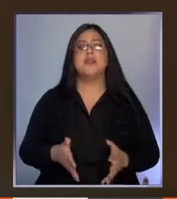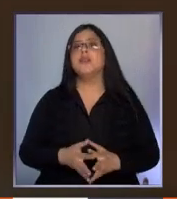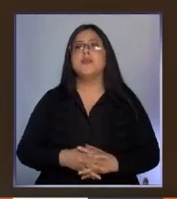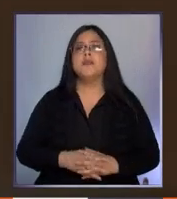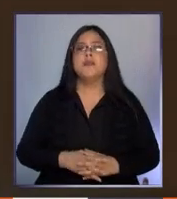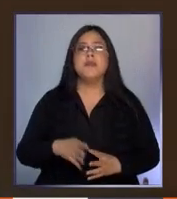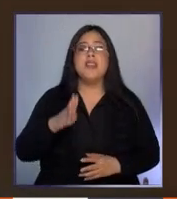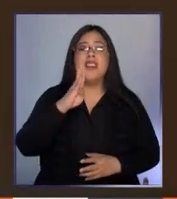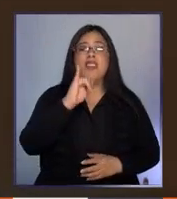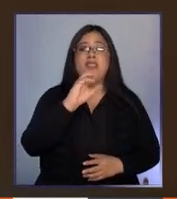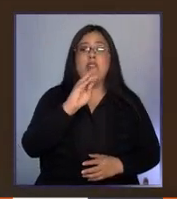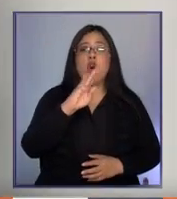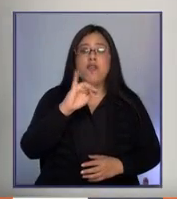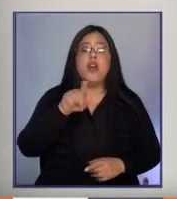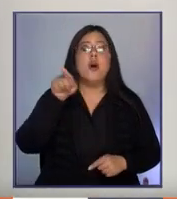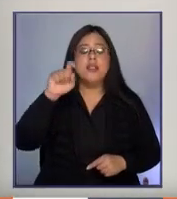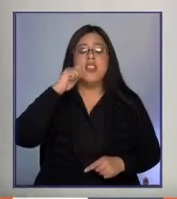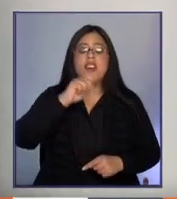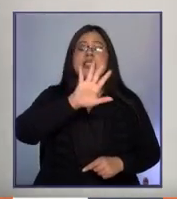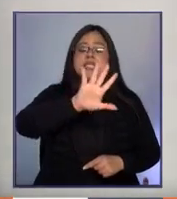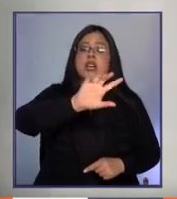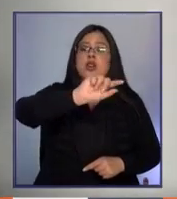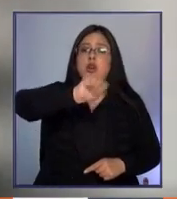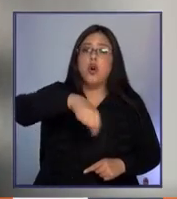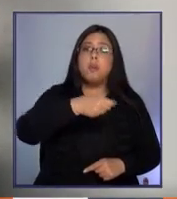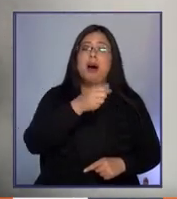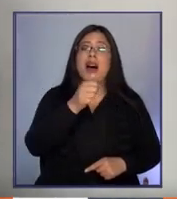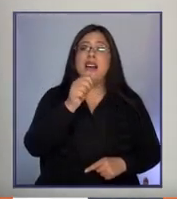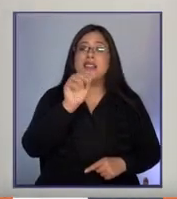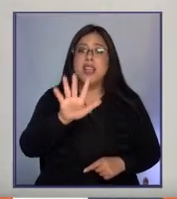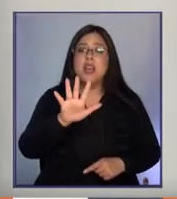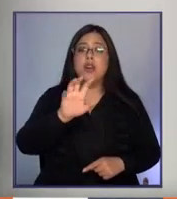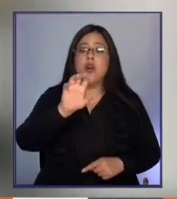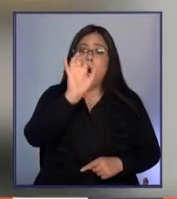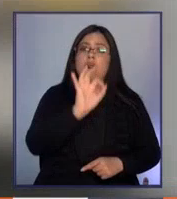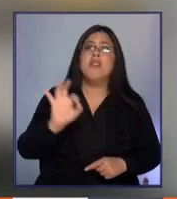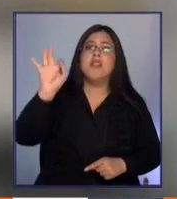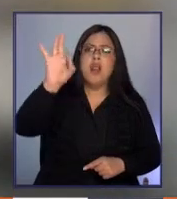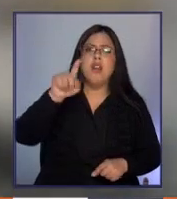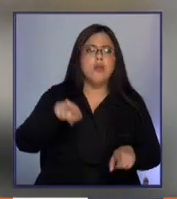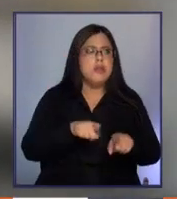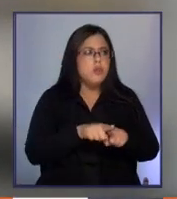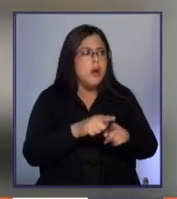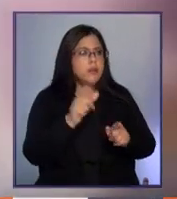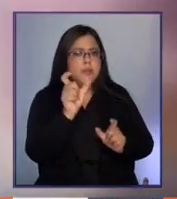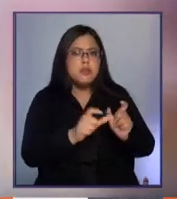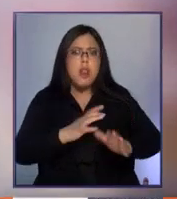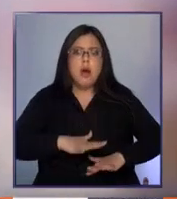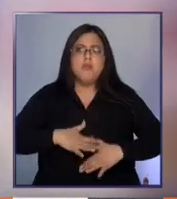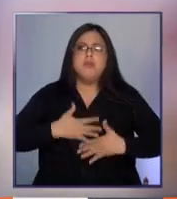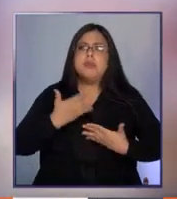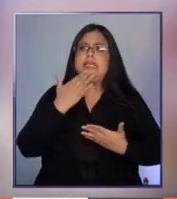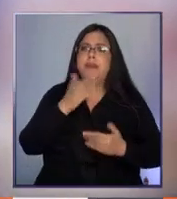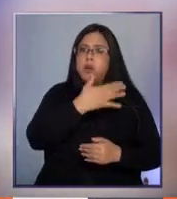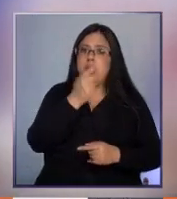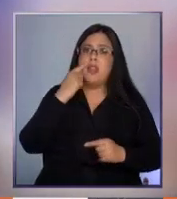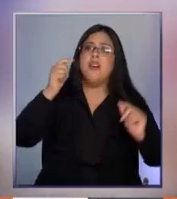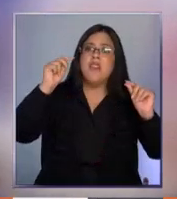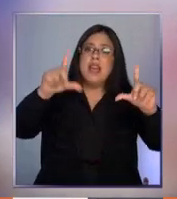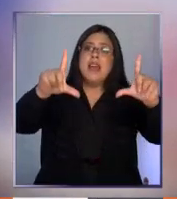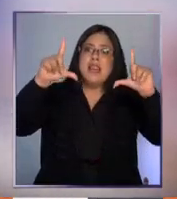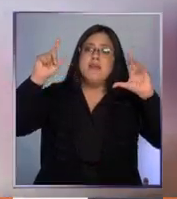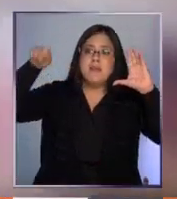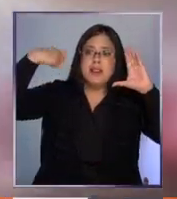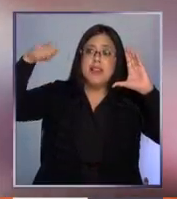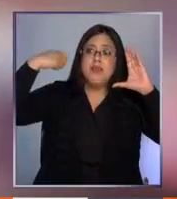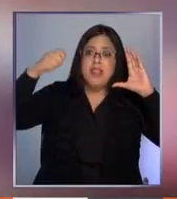Biobío, el sismo alcanzó los 5 grados en la escala Mercalli, lo que explica su percepción en la zona y las consecuencias que quedaron registradas en estos